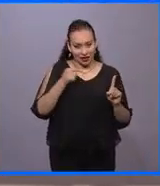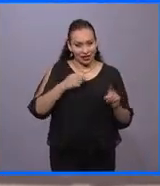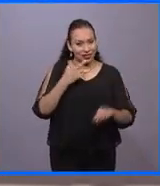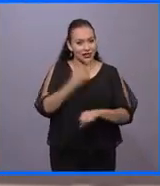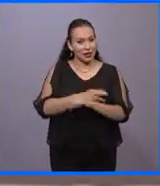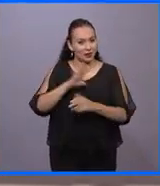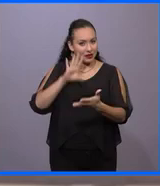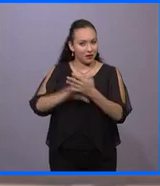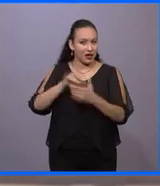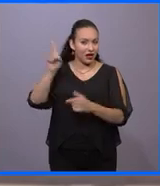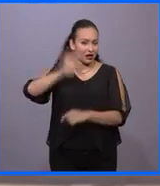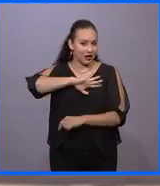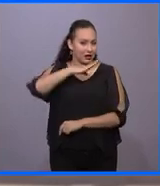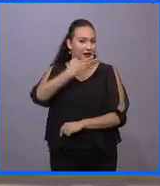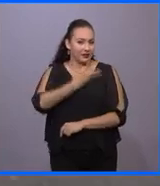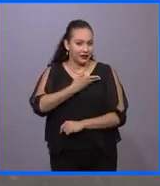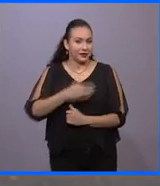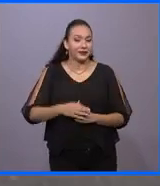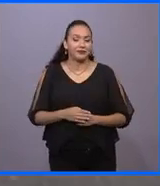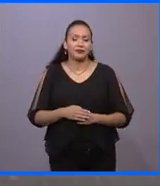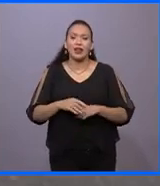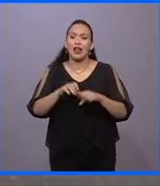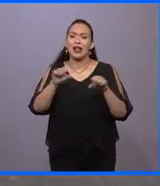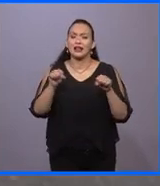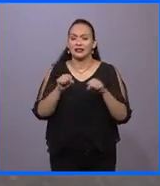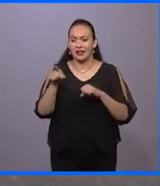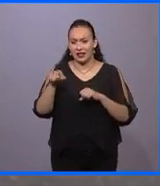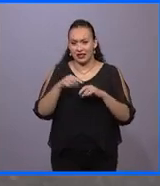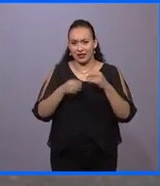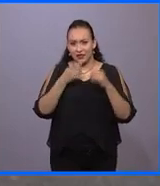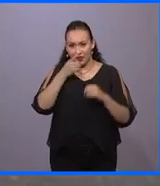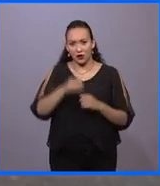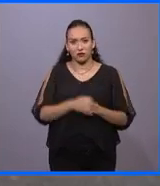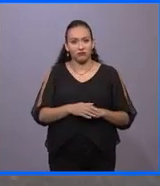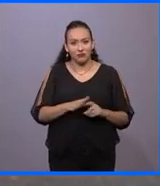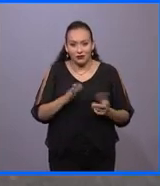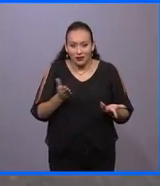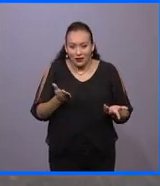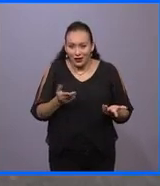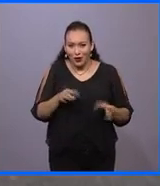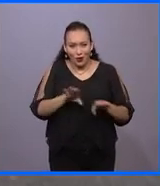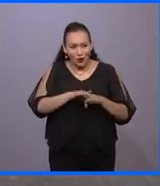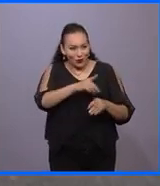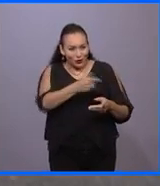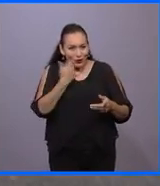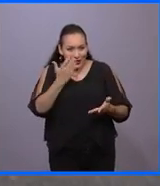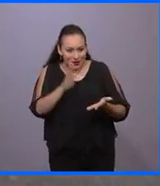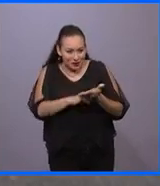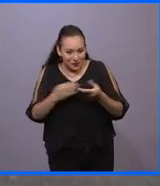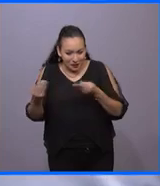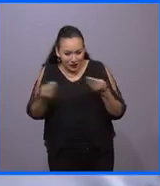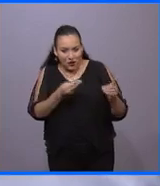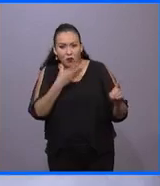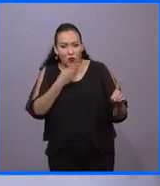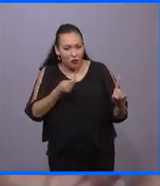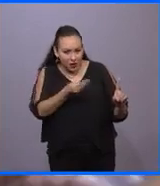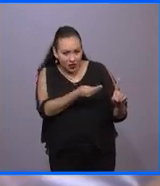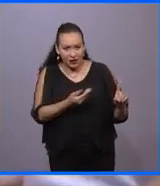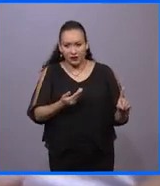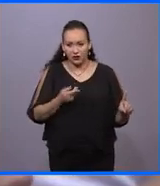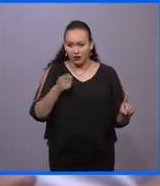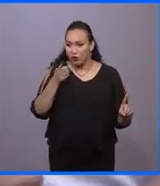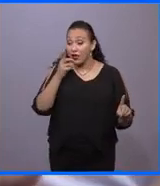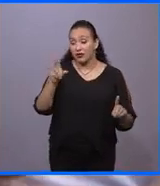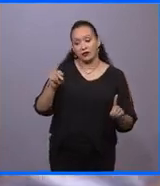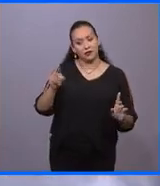penal. La sala estableció que es inconstitucional negar la expedición de un documento migratorio a una persona que está sujeta